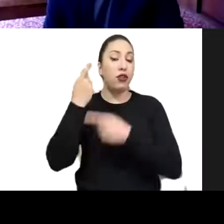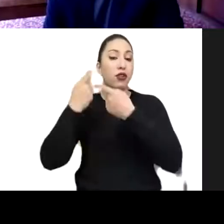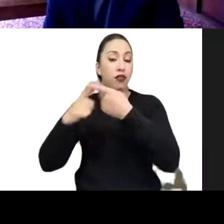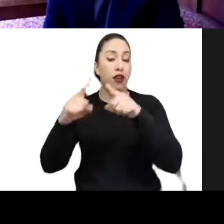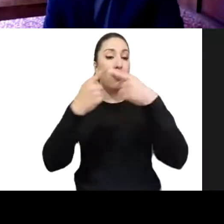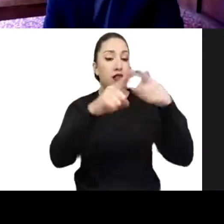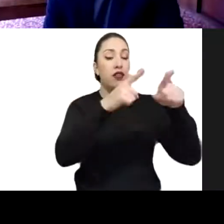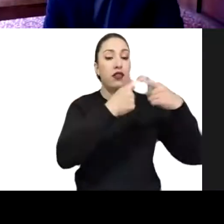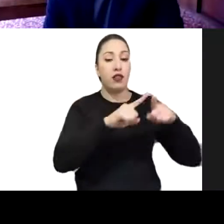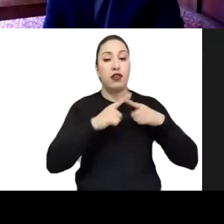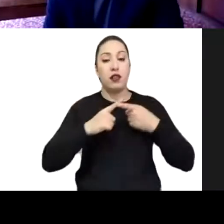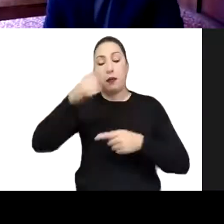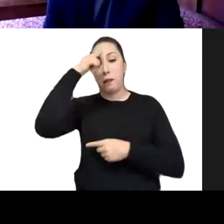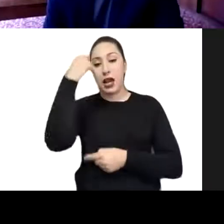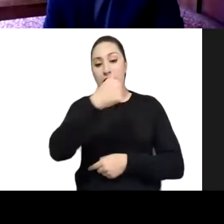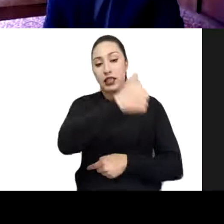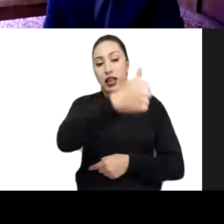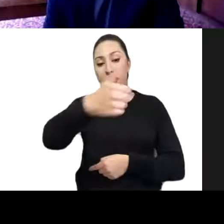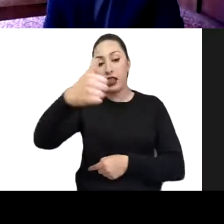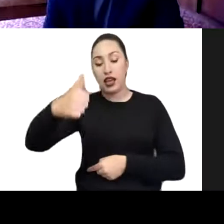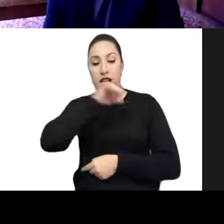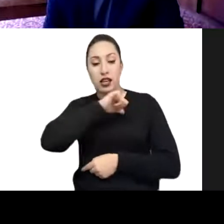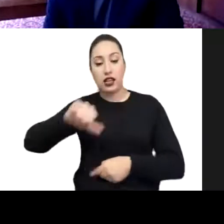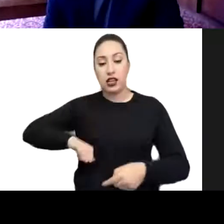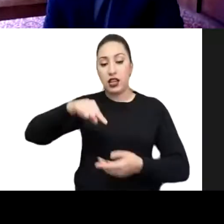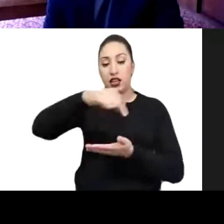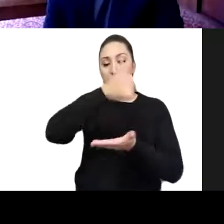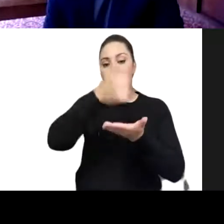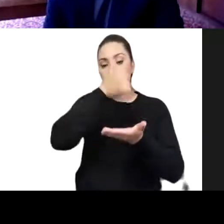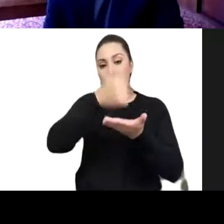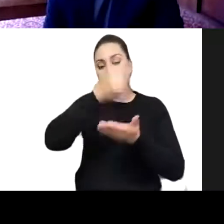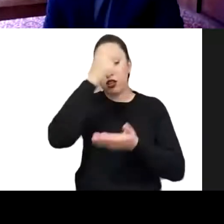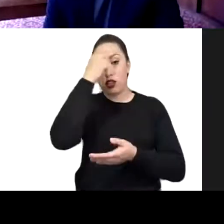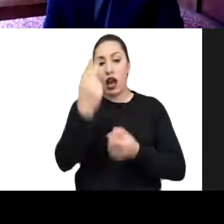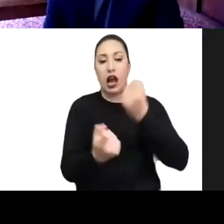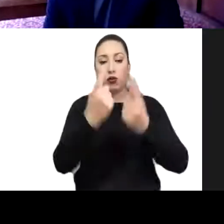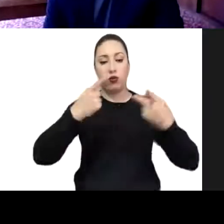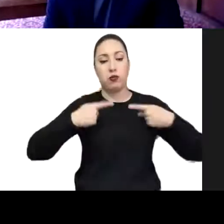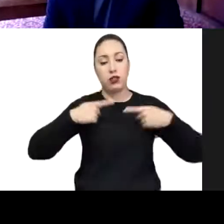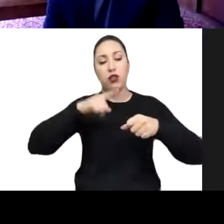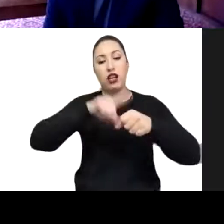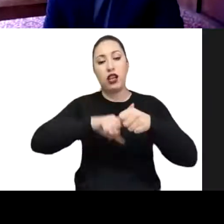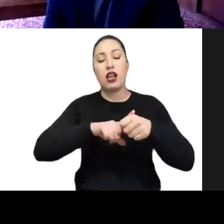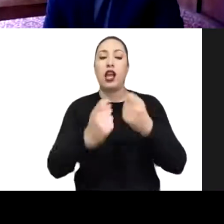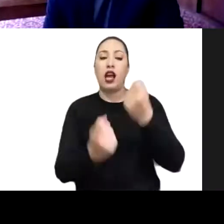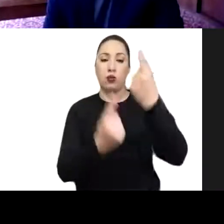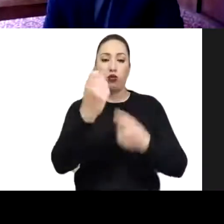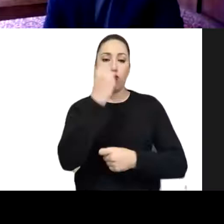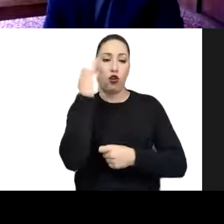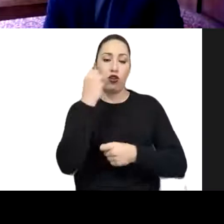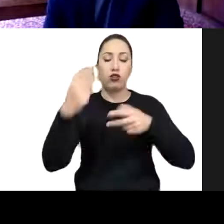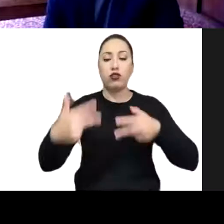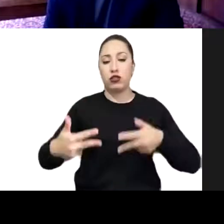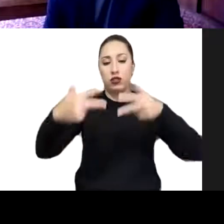cada una de las alcaldías de la Ciudad de México, algunos de manera presencial y otros vía remota. Para